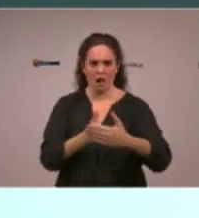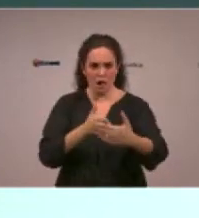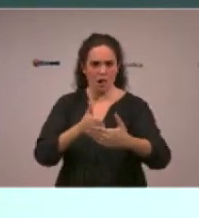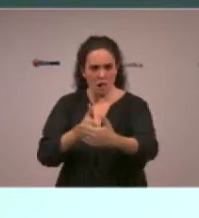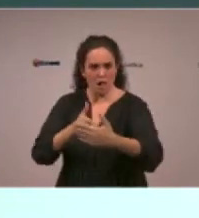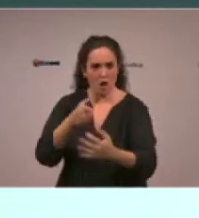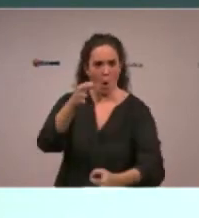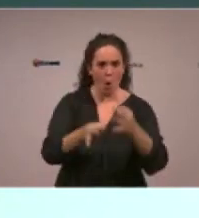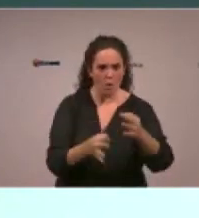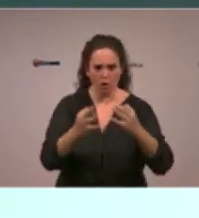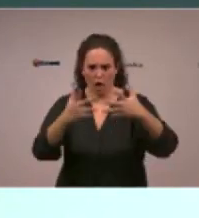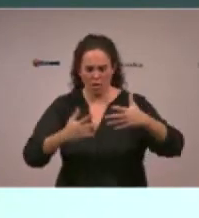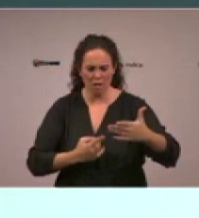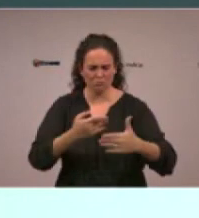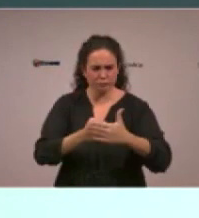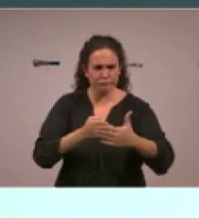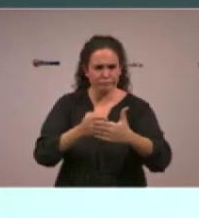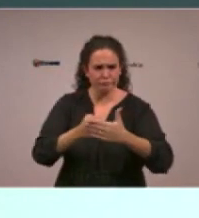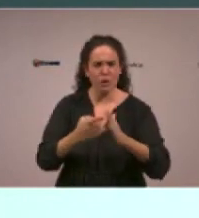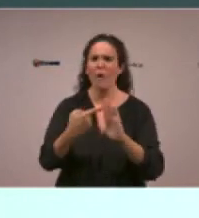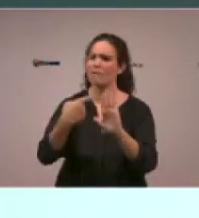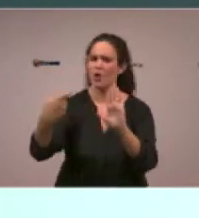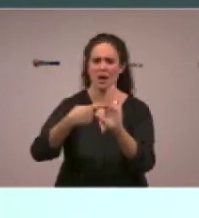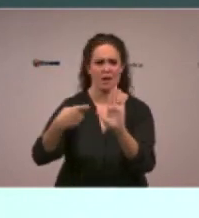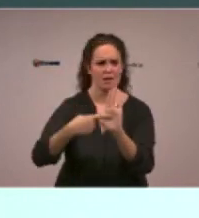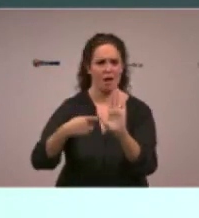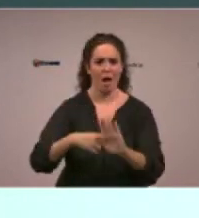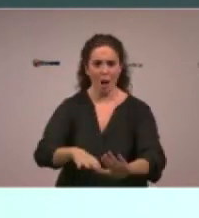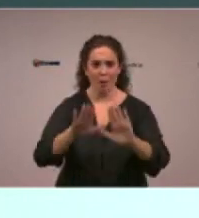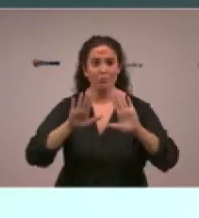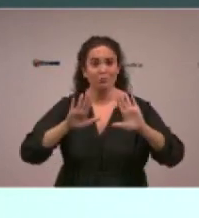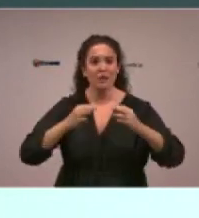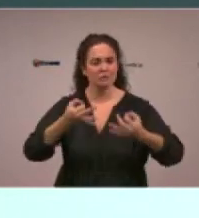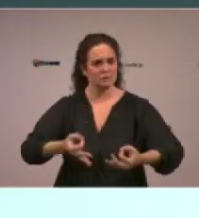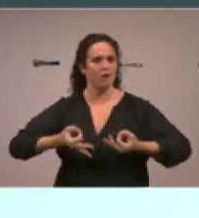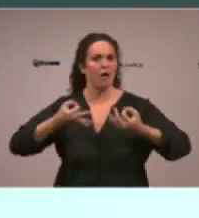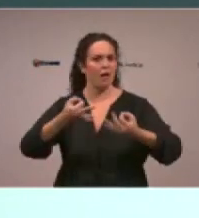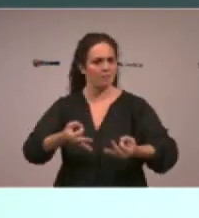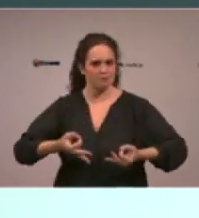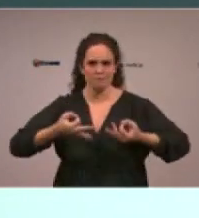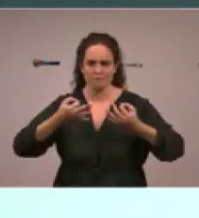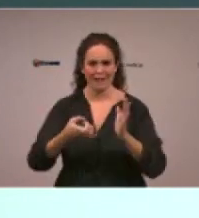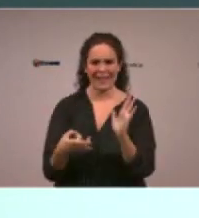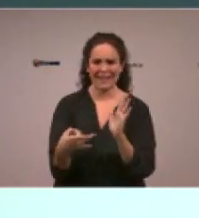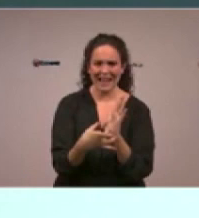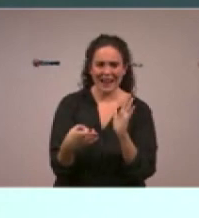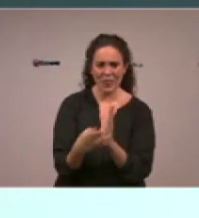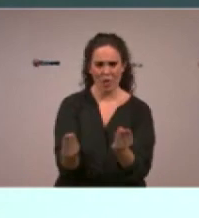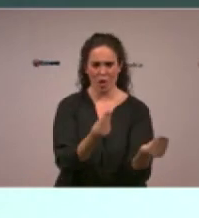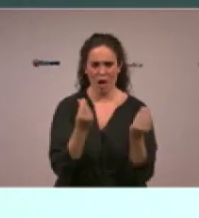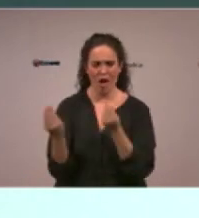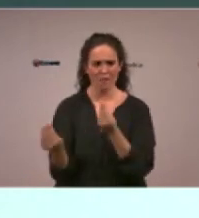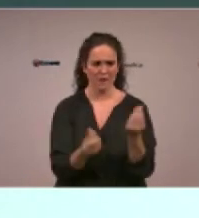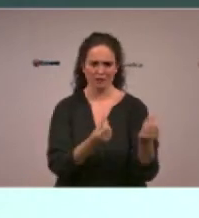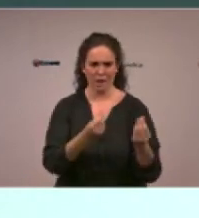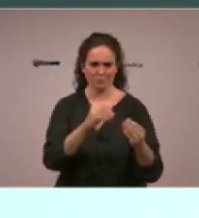para el desarrollo de actividades, pero manteniendo siempre los elevados estándares de calidad ambiental propios de